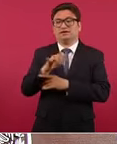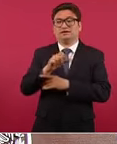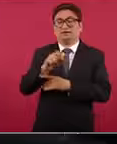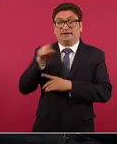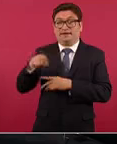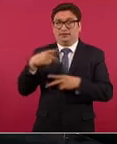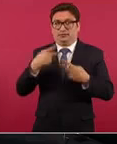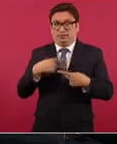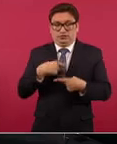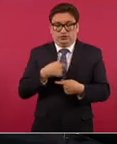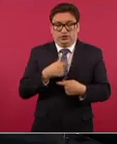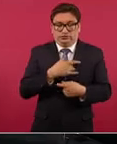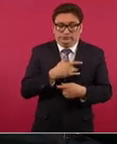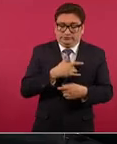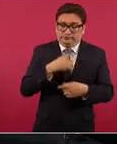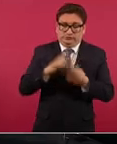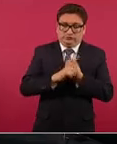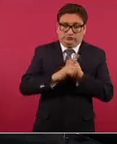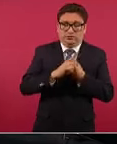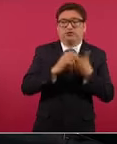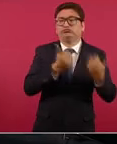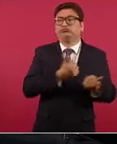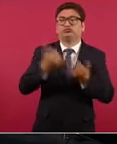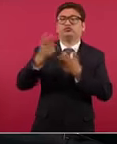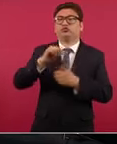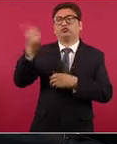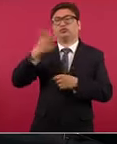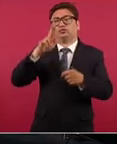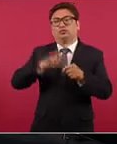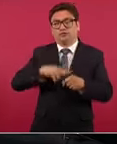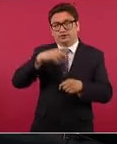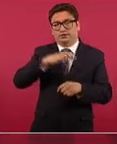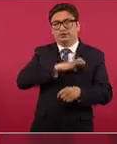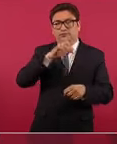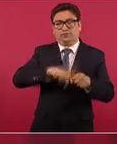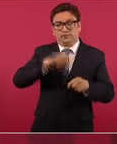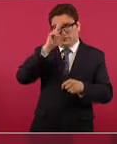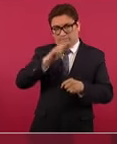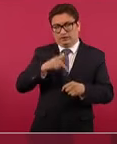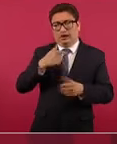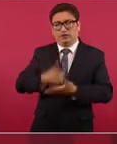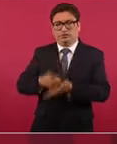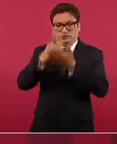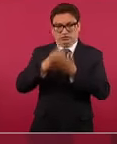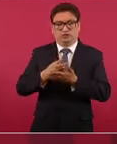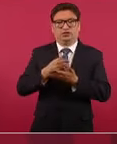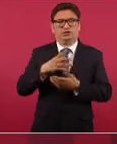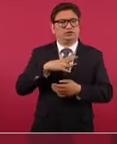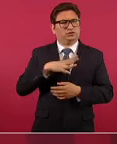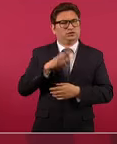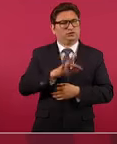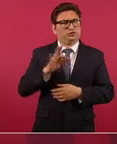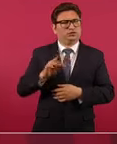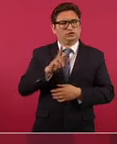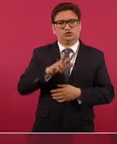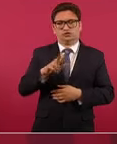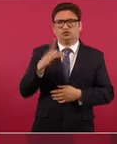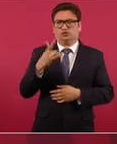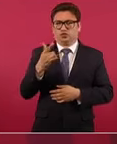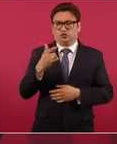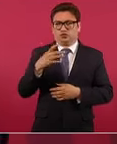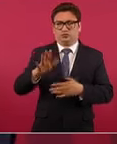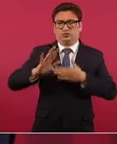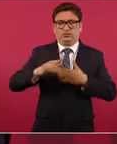pueda ser transferida a un hospital de mayor especialidad y ser y ser atendido tenemos incluso una fecha el 18 de julio como